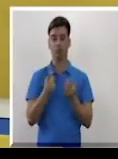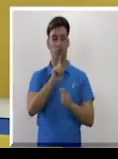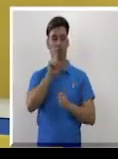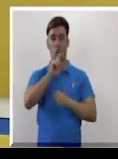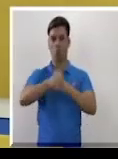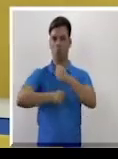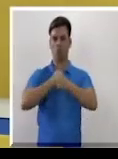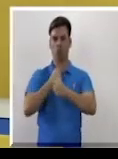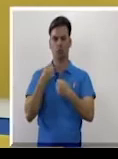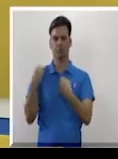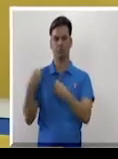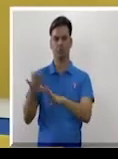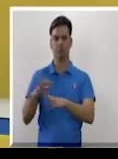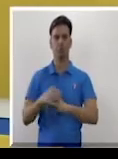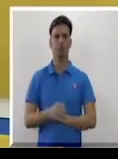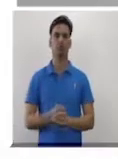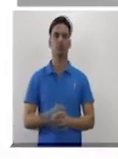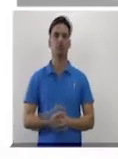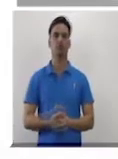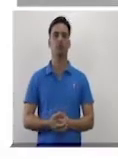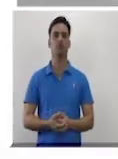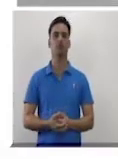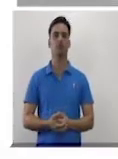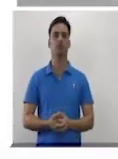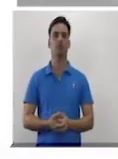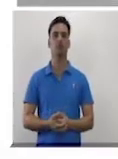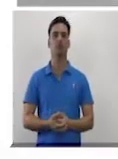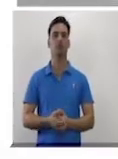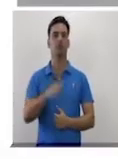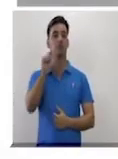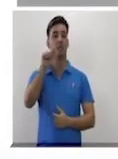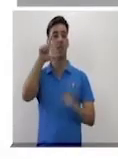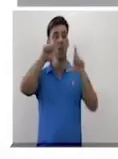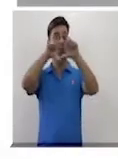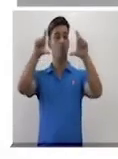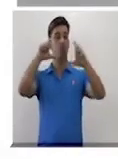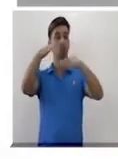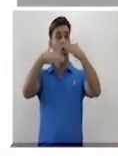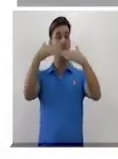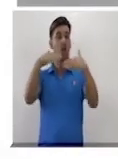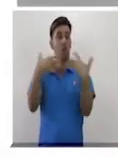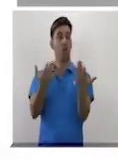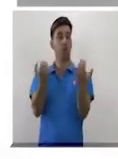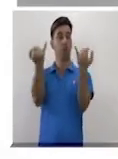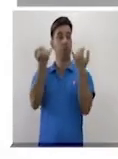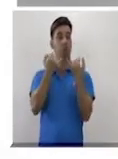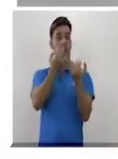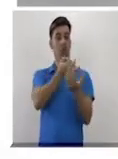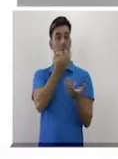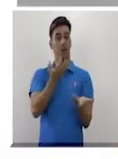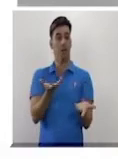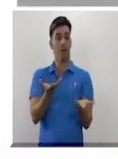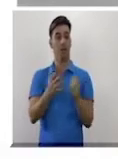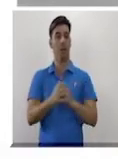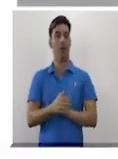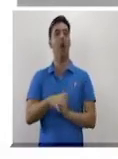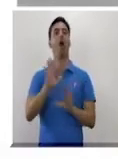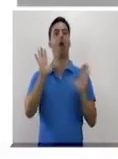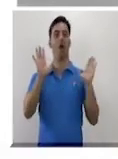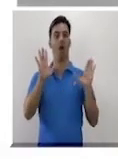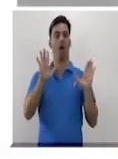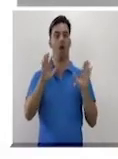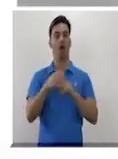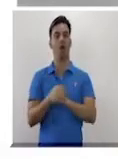se utilizó. ¿De qué trata el problema? Sí, de la construcción de un tornillo que está